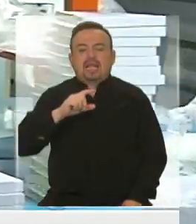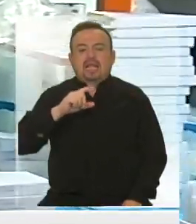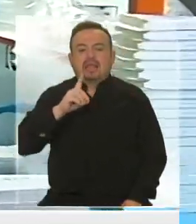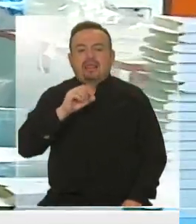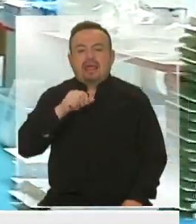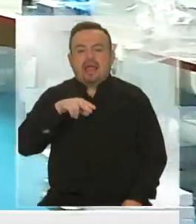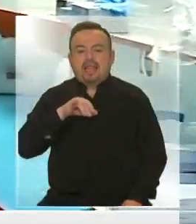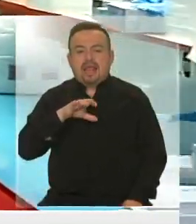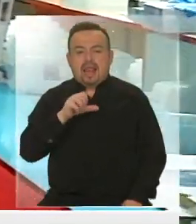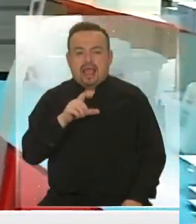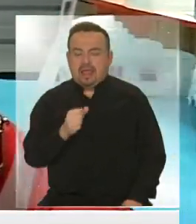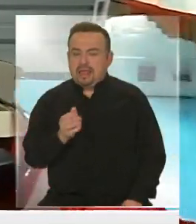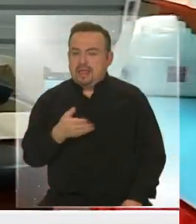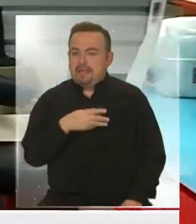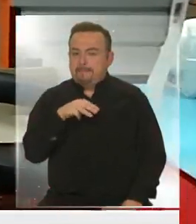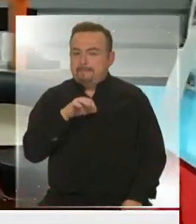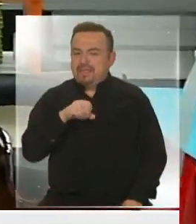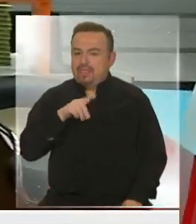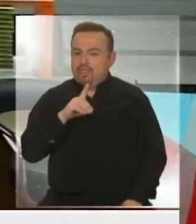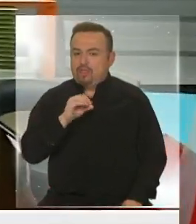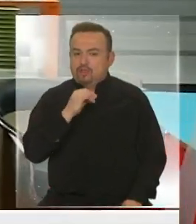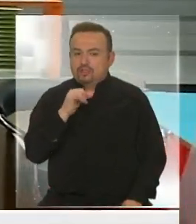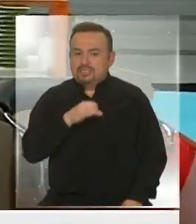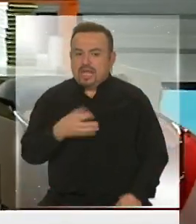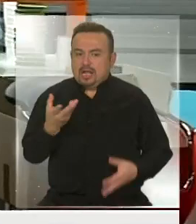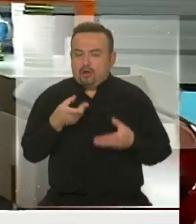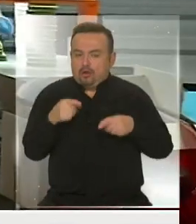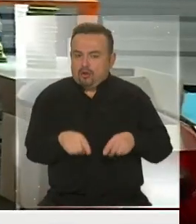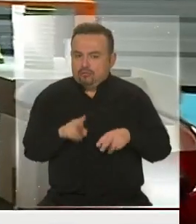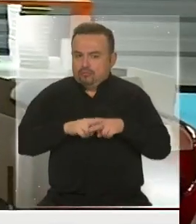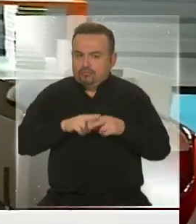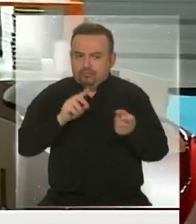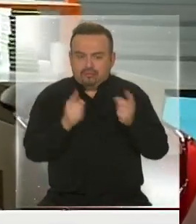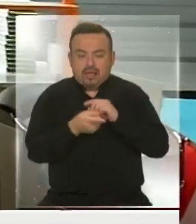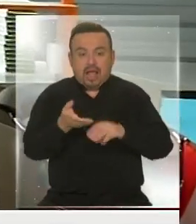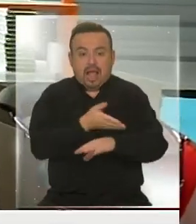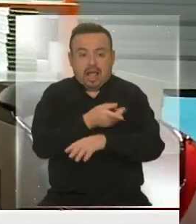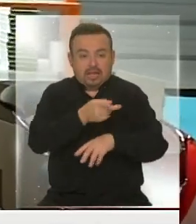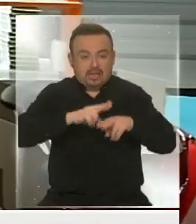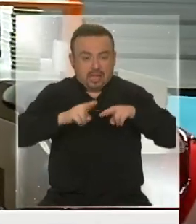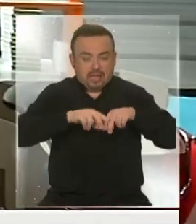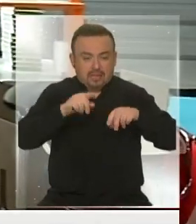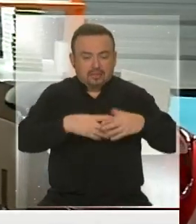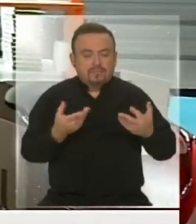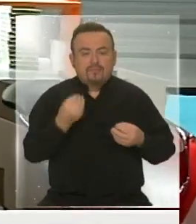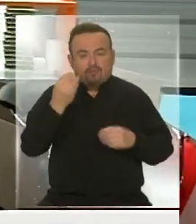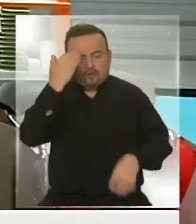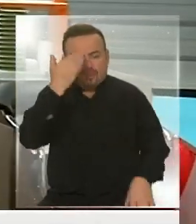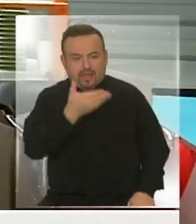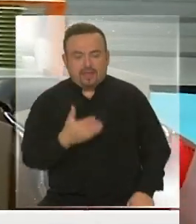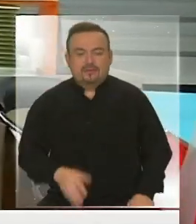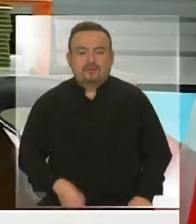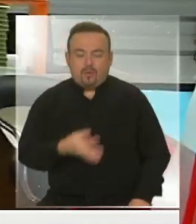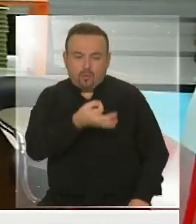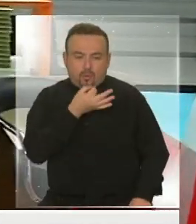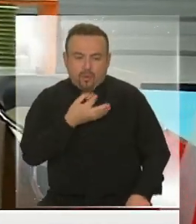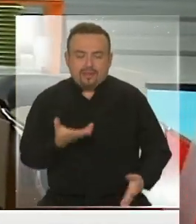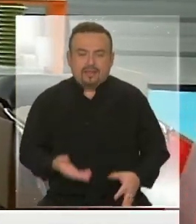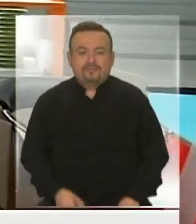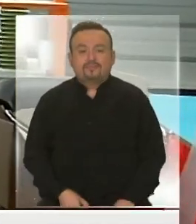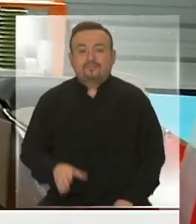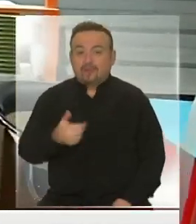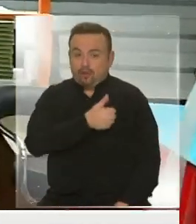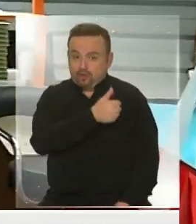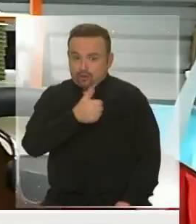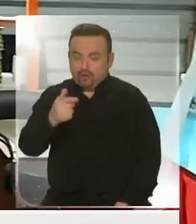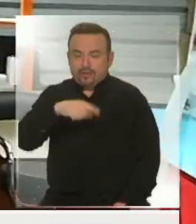que nos cuente también cómo llegan a este kit, porque esto también involucró un giro en lo que ustedes hacían habitualmente. Daniela, muy buenos días. Hola, buenos días a